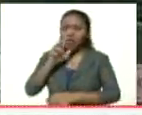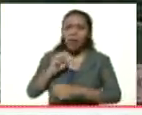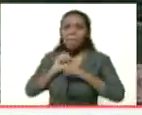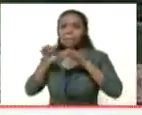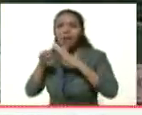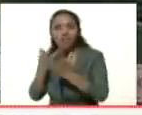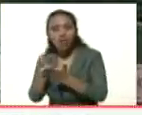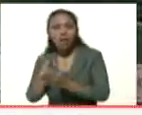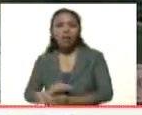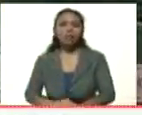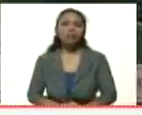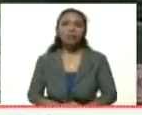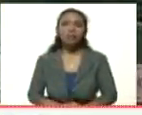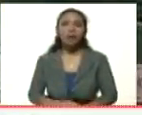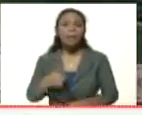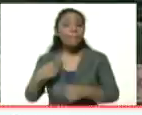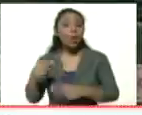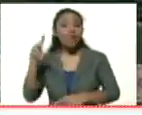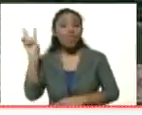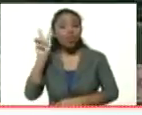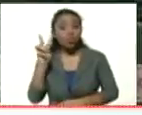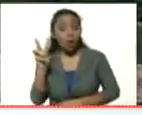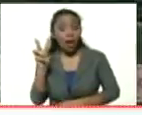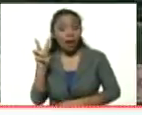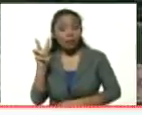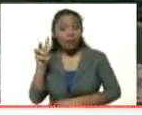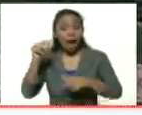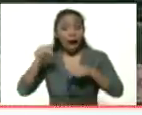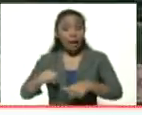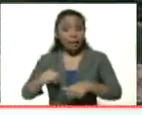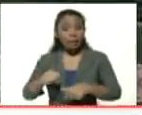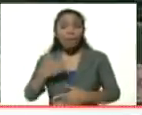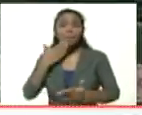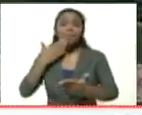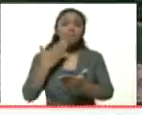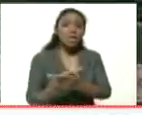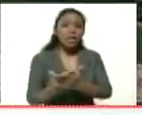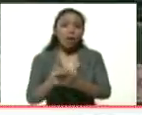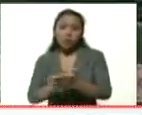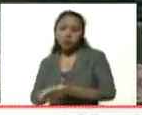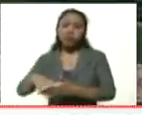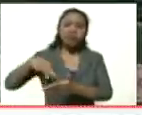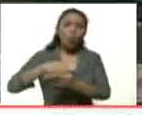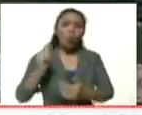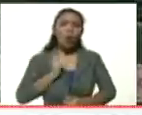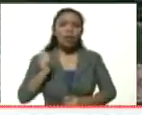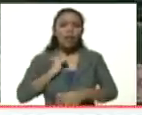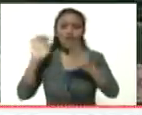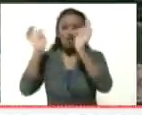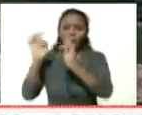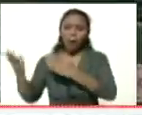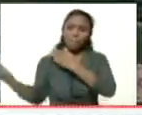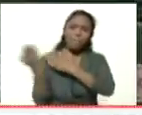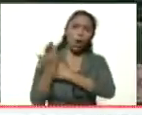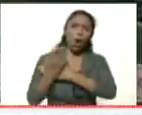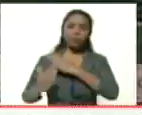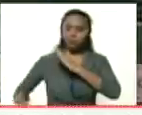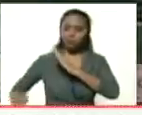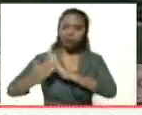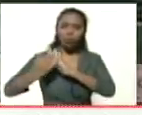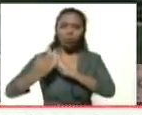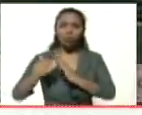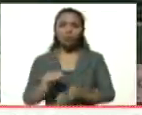pandemia. Venezuela exige el levantamiento de cualquier tipo de sanciones que